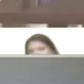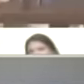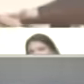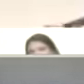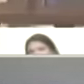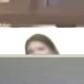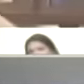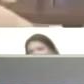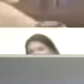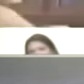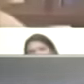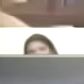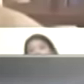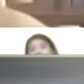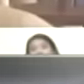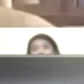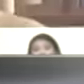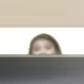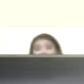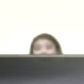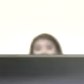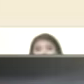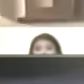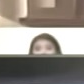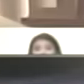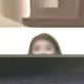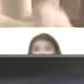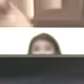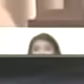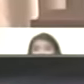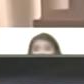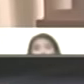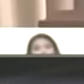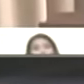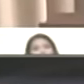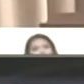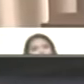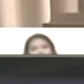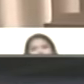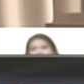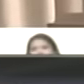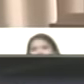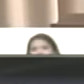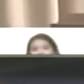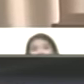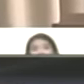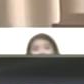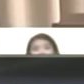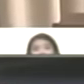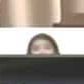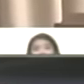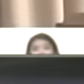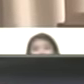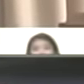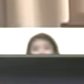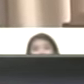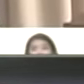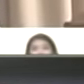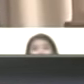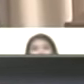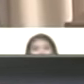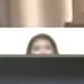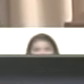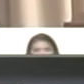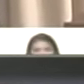dejan abandonado. Entonces, estos equipos que están trabajando... ¿Por qué? Porque inclusive cabe entre la posibilidad de que esta persona con el choque eléctrico... Es posible que a lo